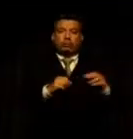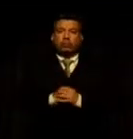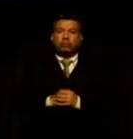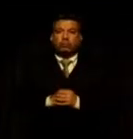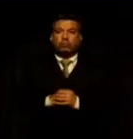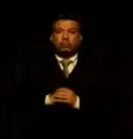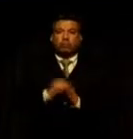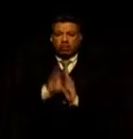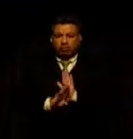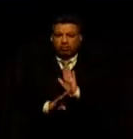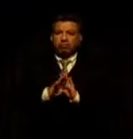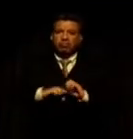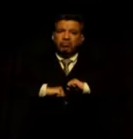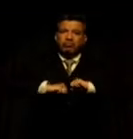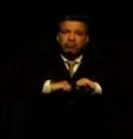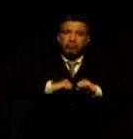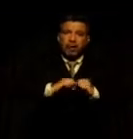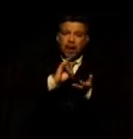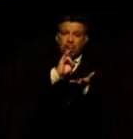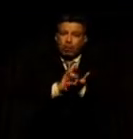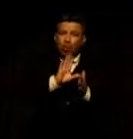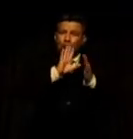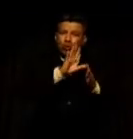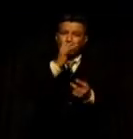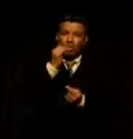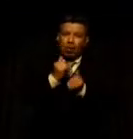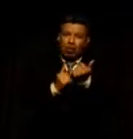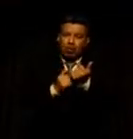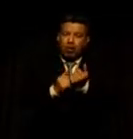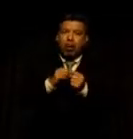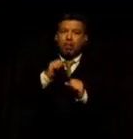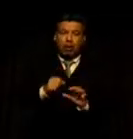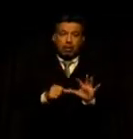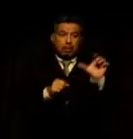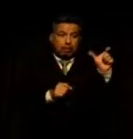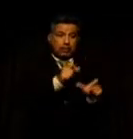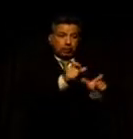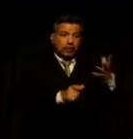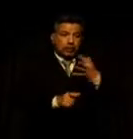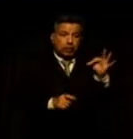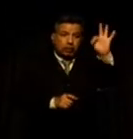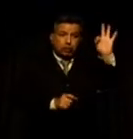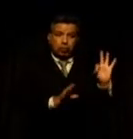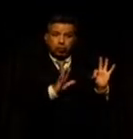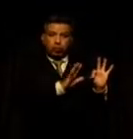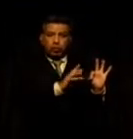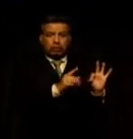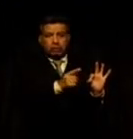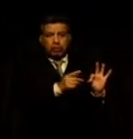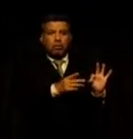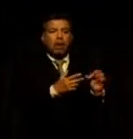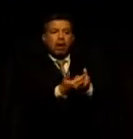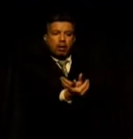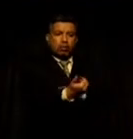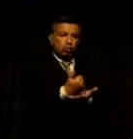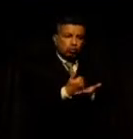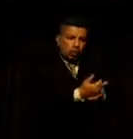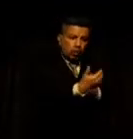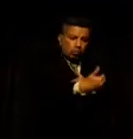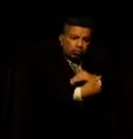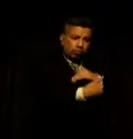eficiencia operacional de ese modelo permite llegarle a ese 50 por ciento de la población y bancarizar